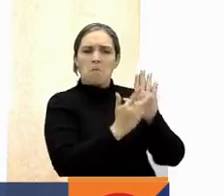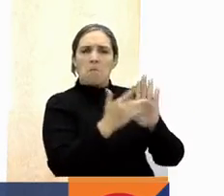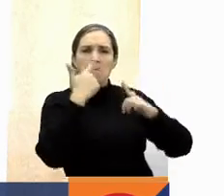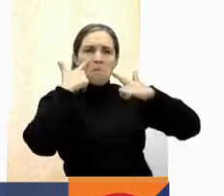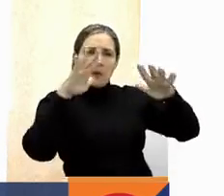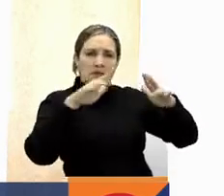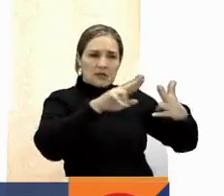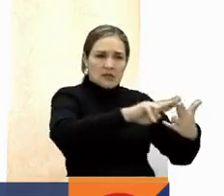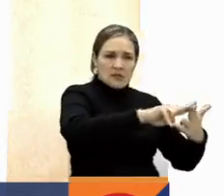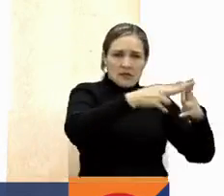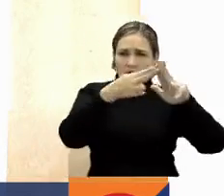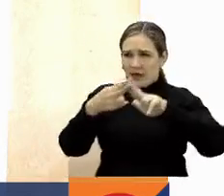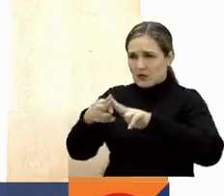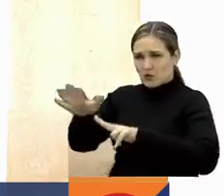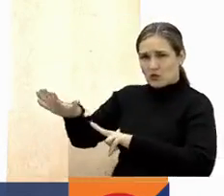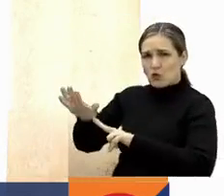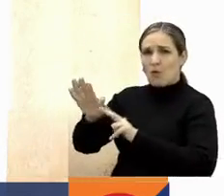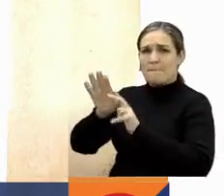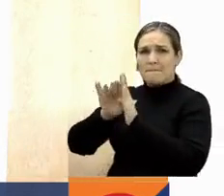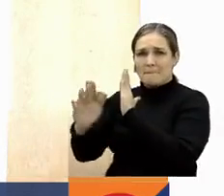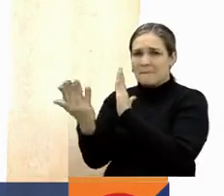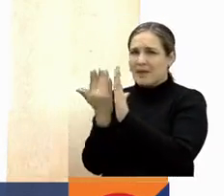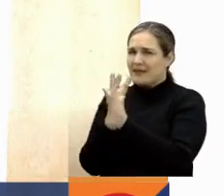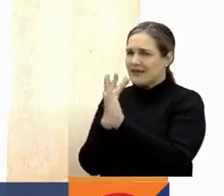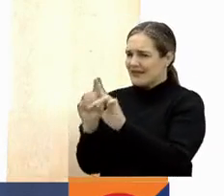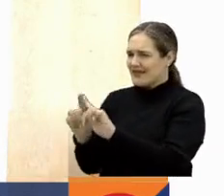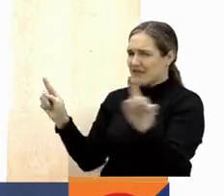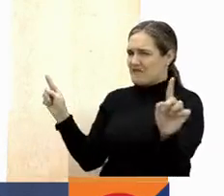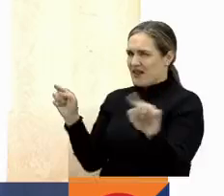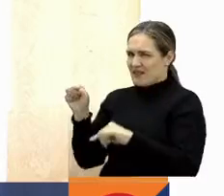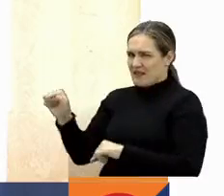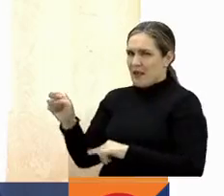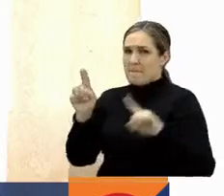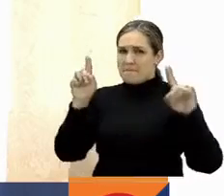con el tema de mártires, pero si vemos un modus operandi